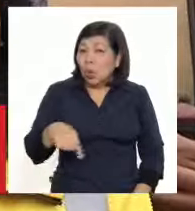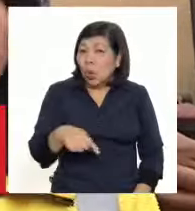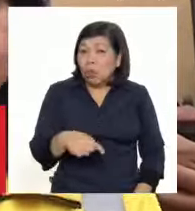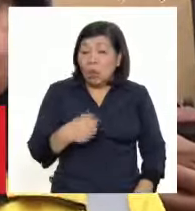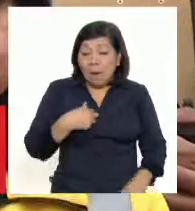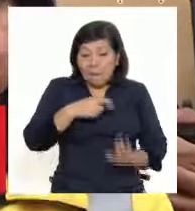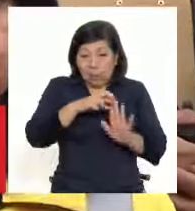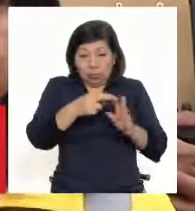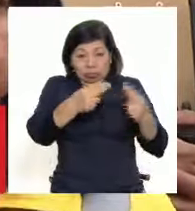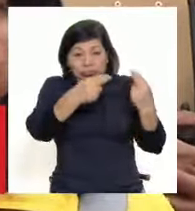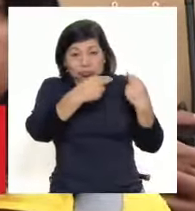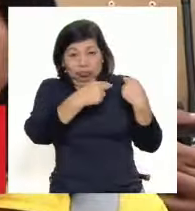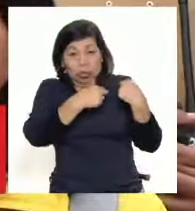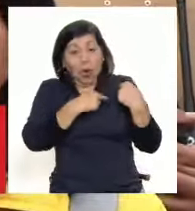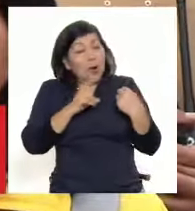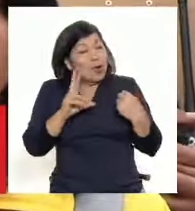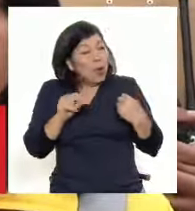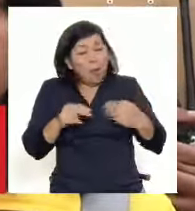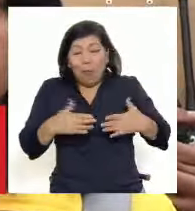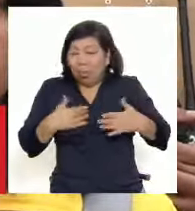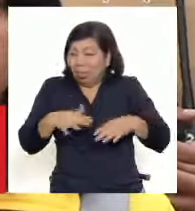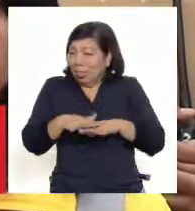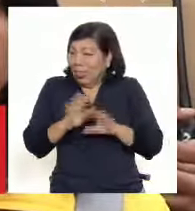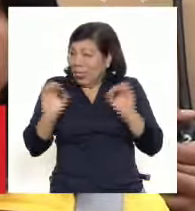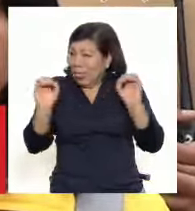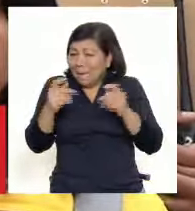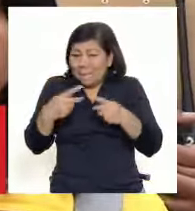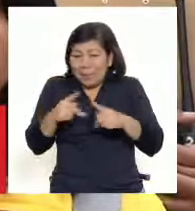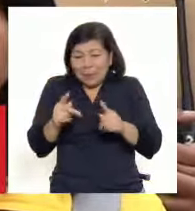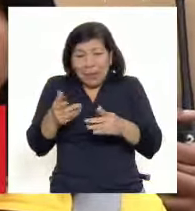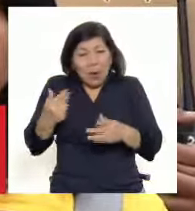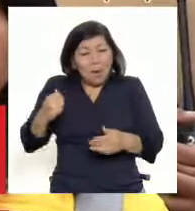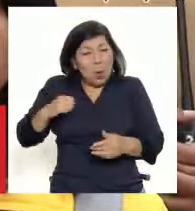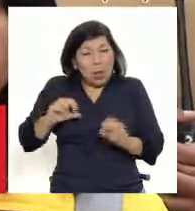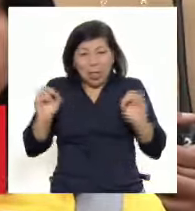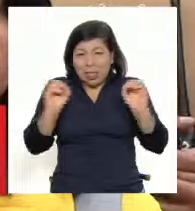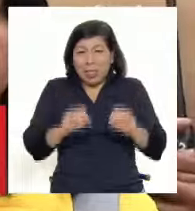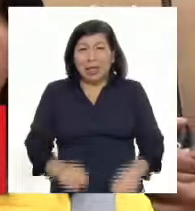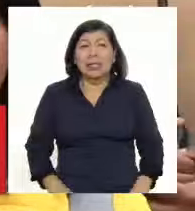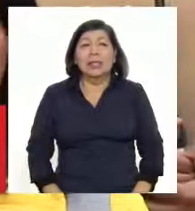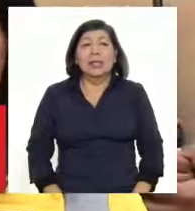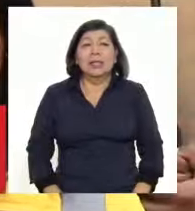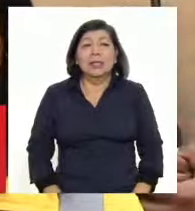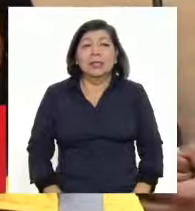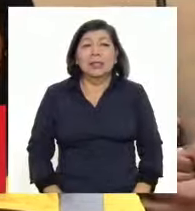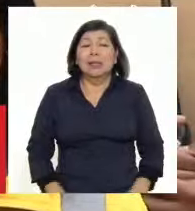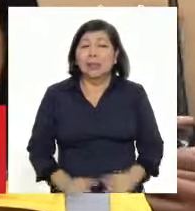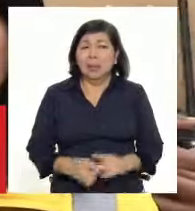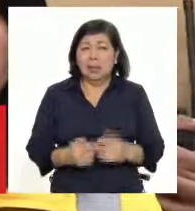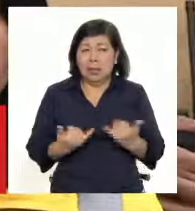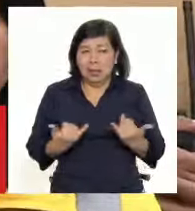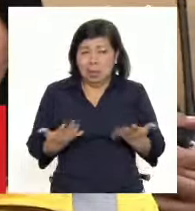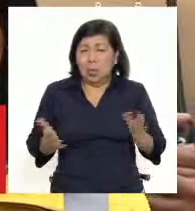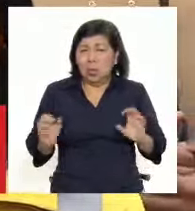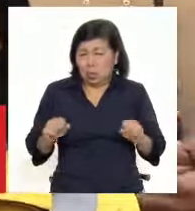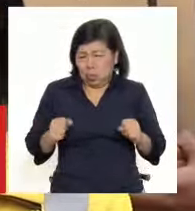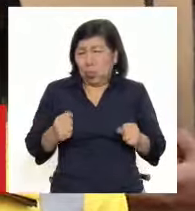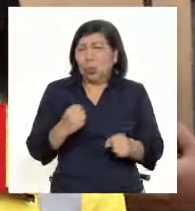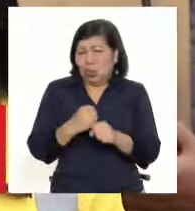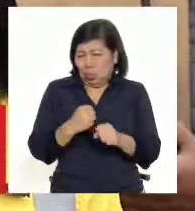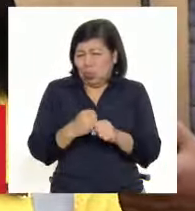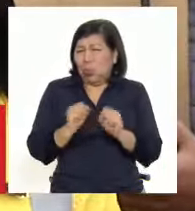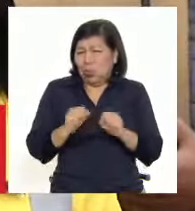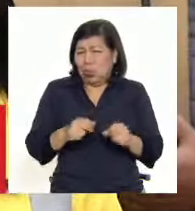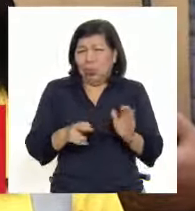como proyecto estamos exonerados de gestionar permisos ante la municipalidad. Entonces, ¿las obras iniciarían el día de hoy? Obviamente.